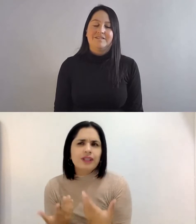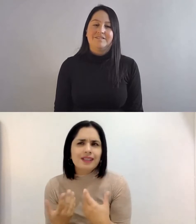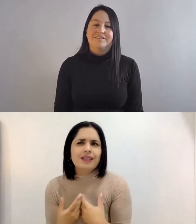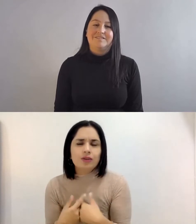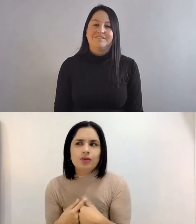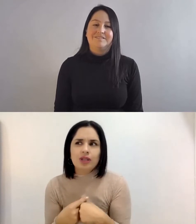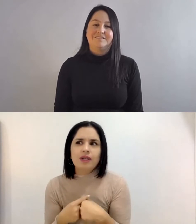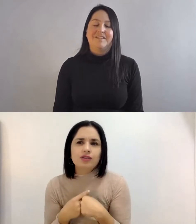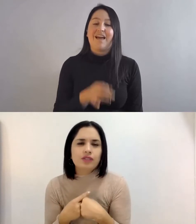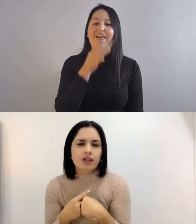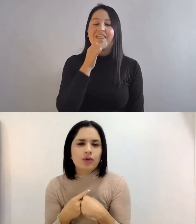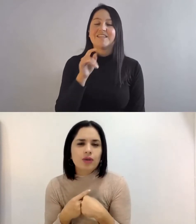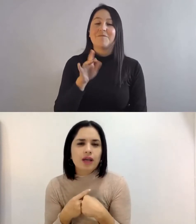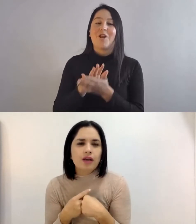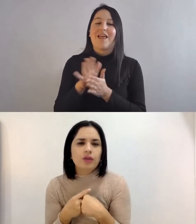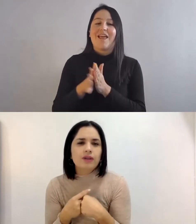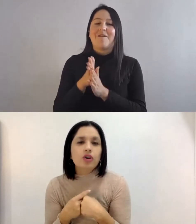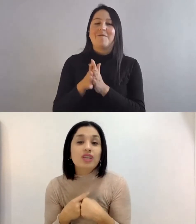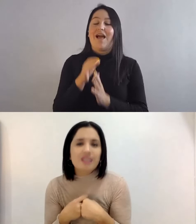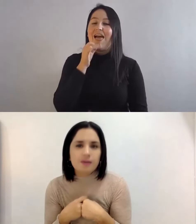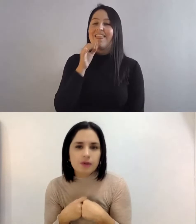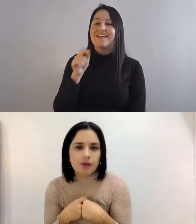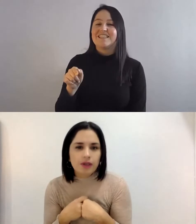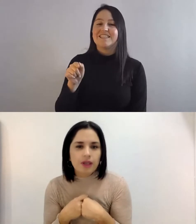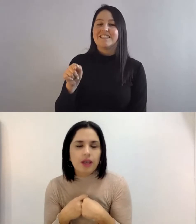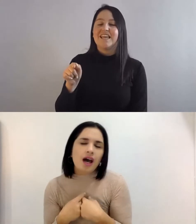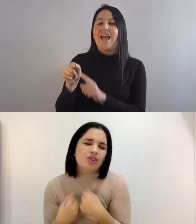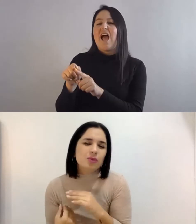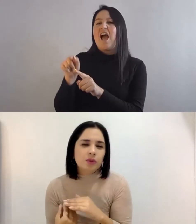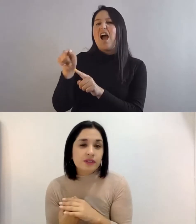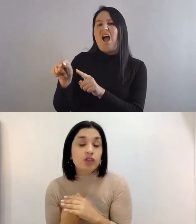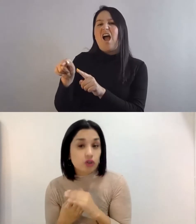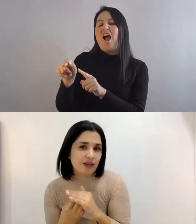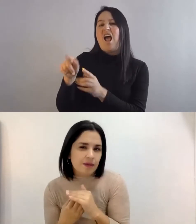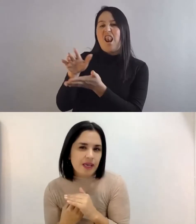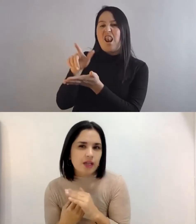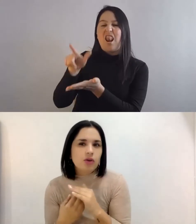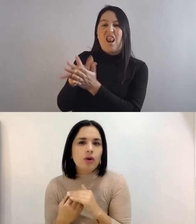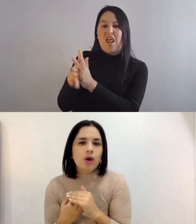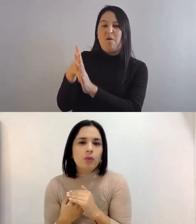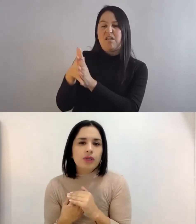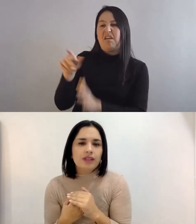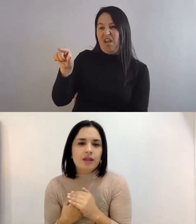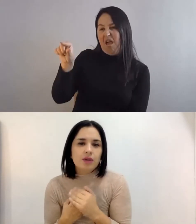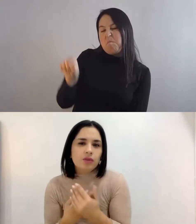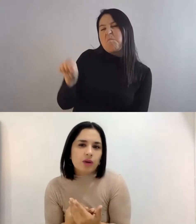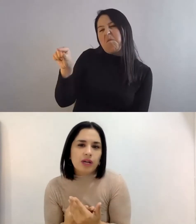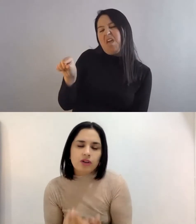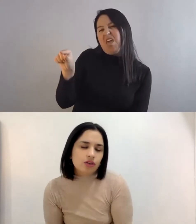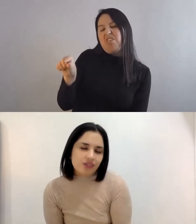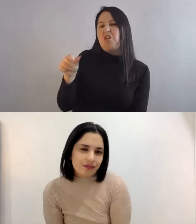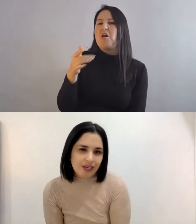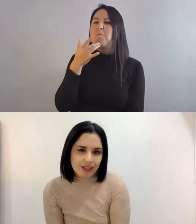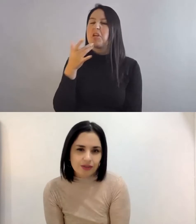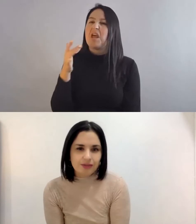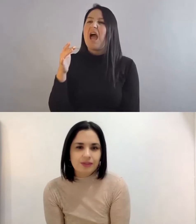persona sorda tienden incluso también a asociar con un nivel cognitivo. Sí. No, pero pobrecito, sabe menos, porque tiene menos vocabulario, y